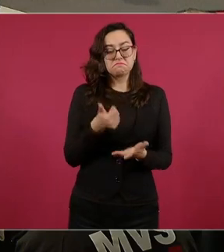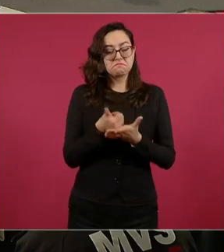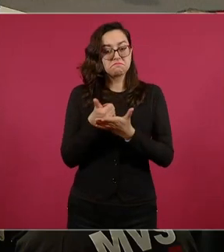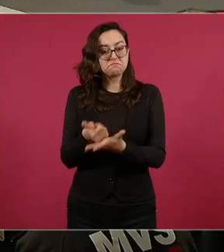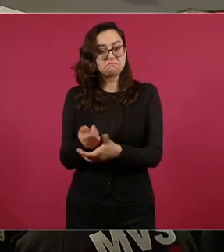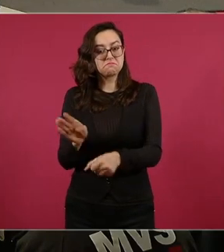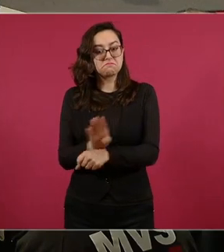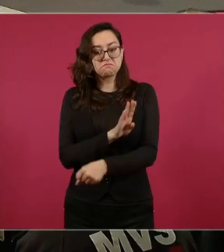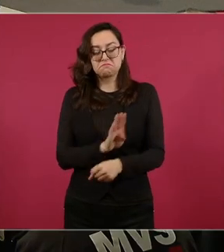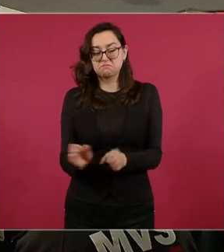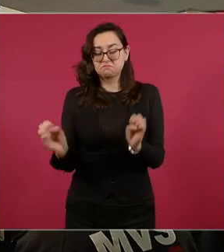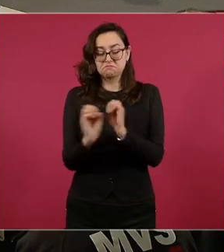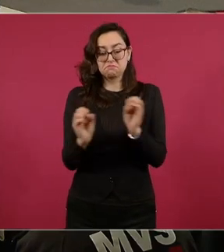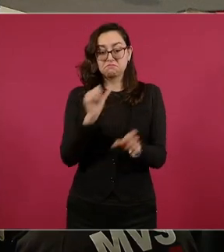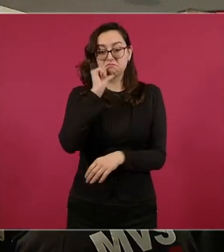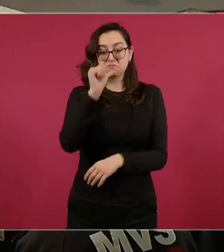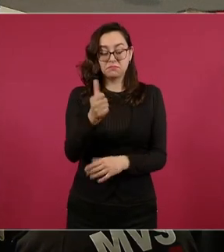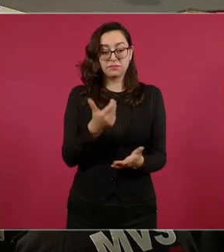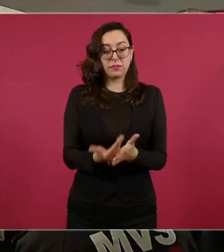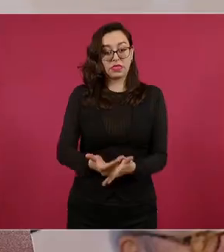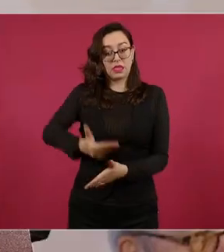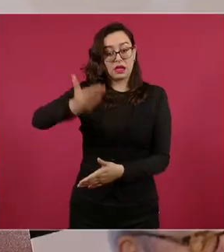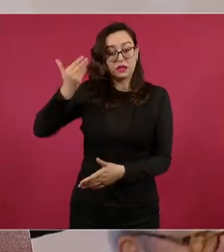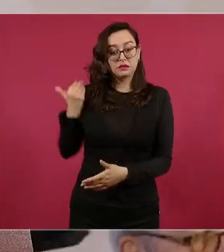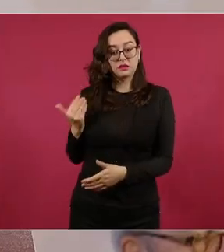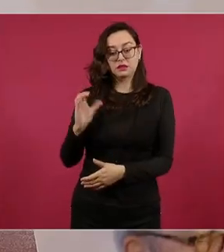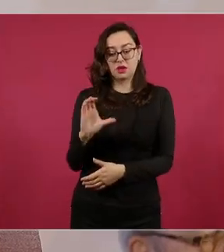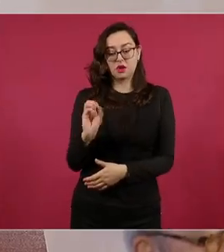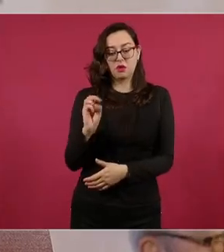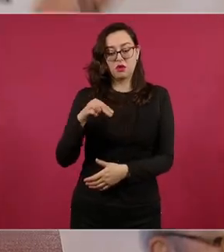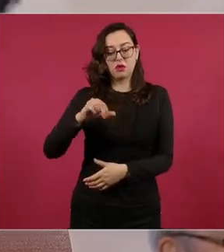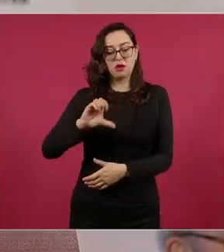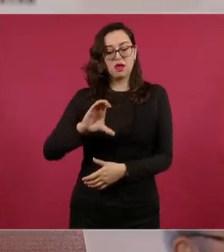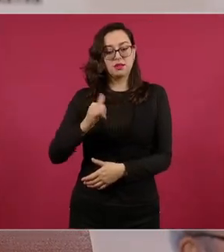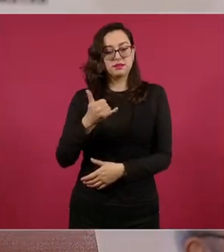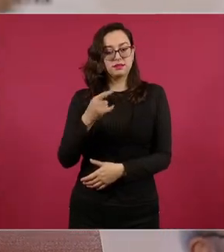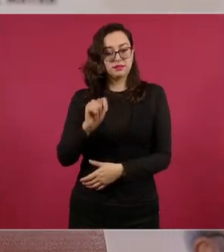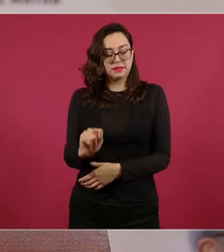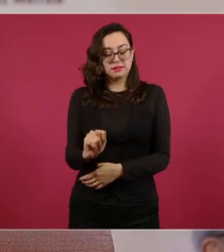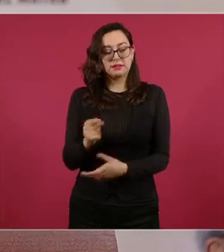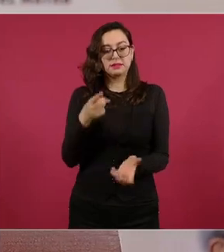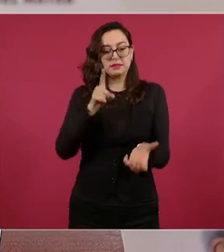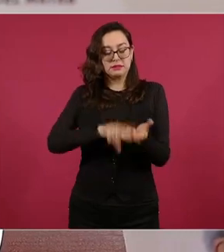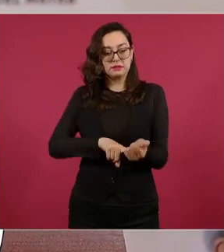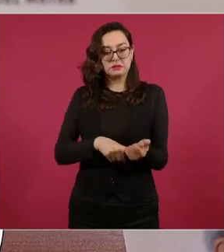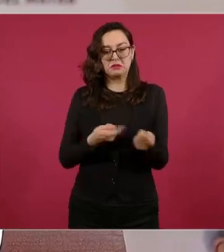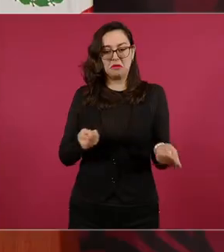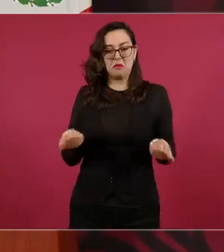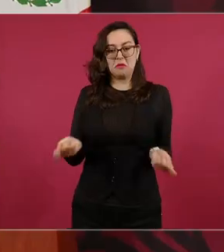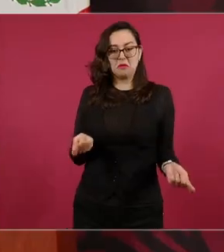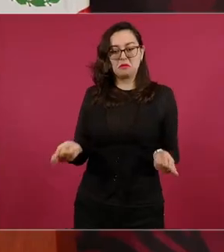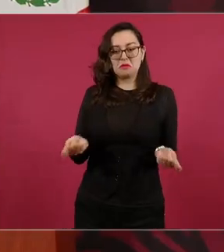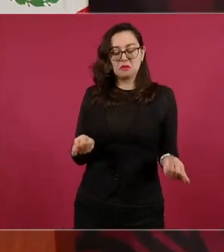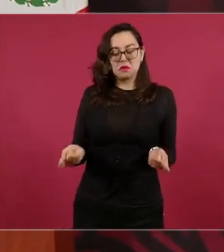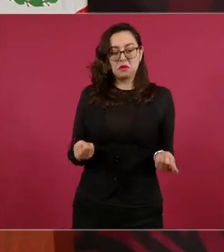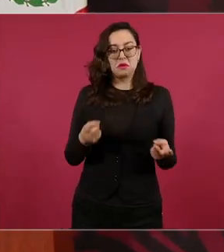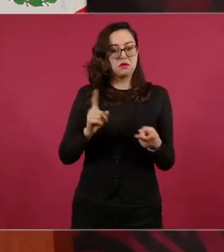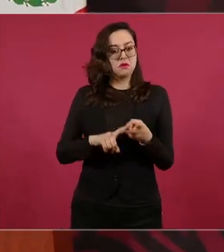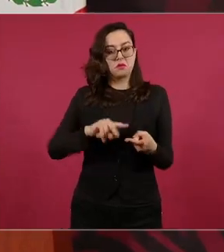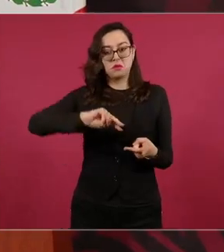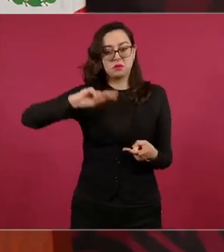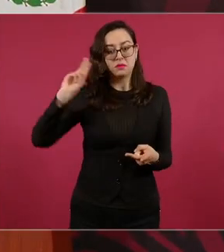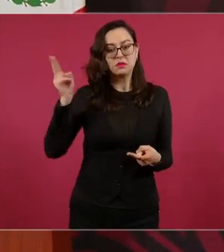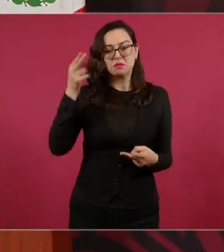así tenían tomado Conacyt y así las universidades públicas, hasta la UNAM,